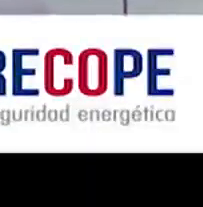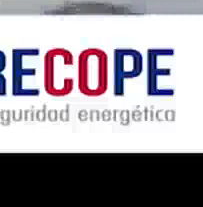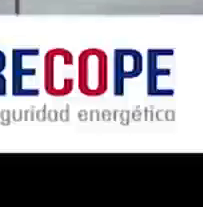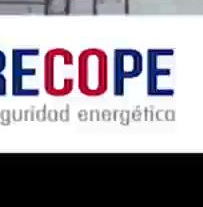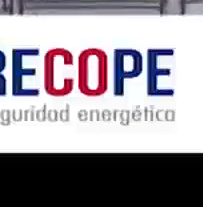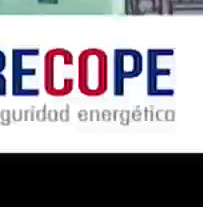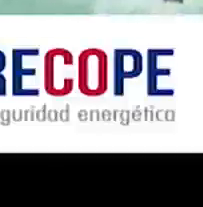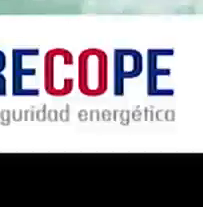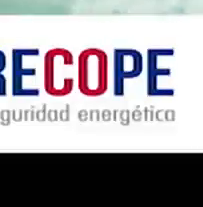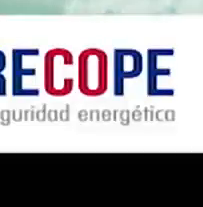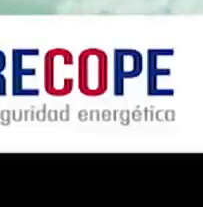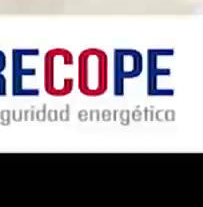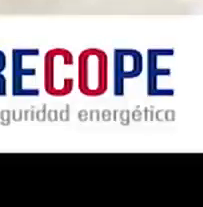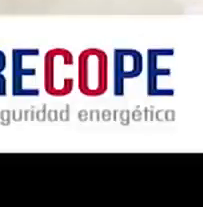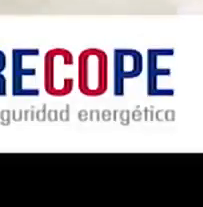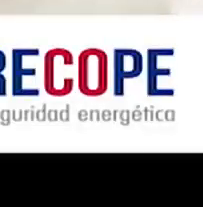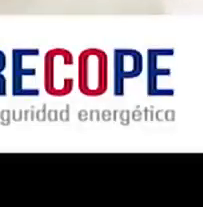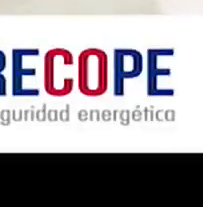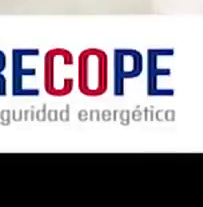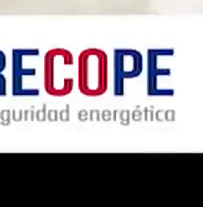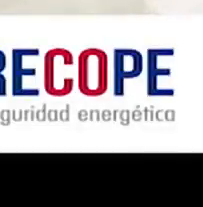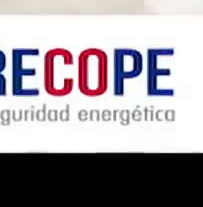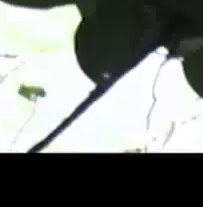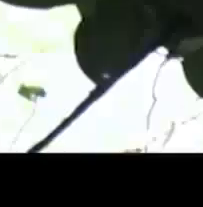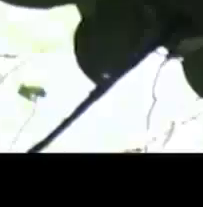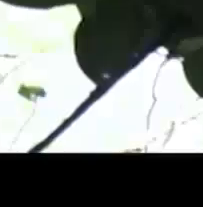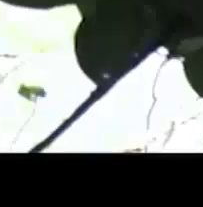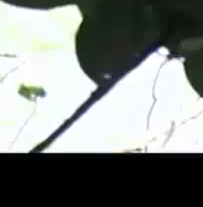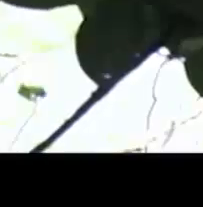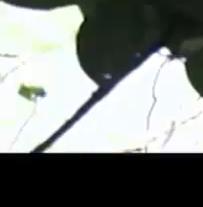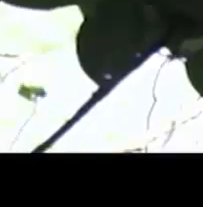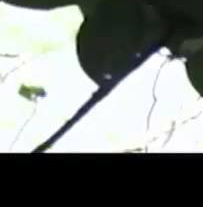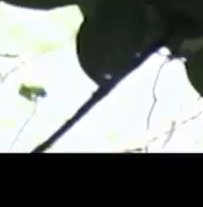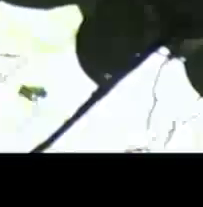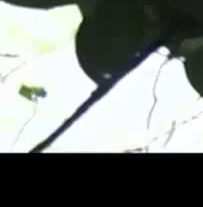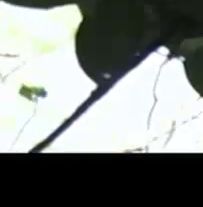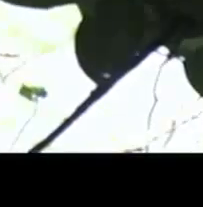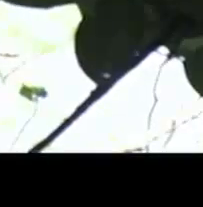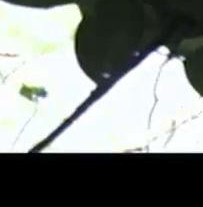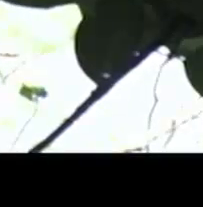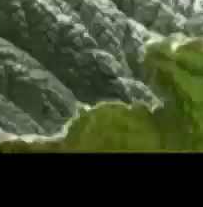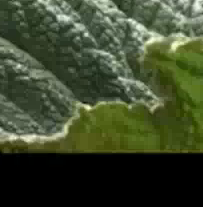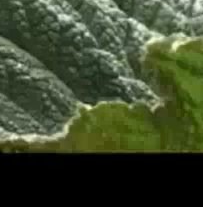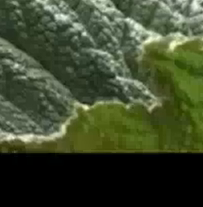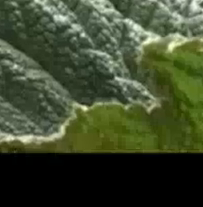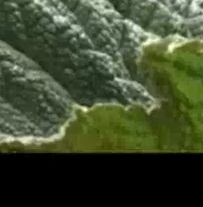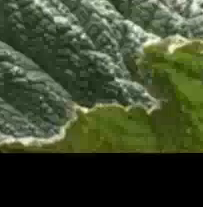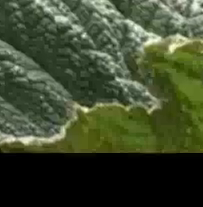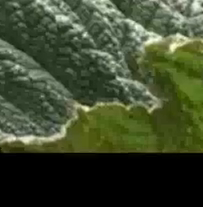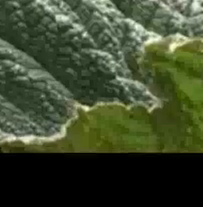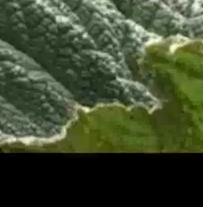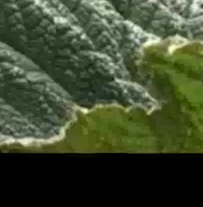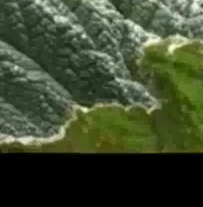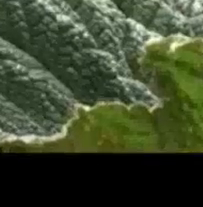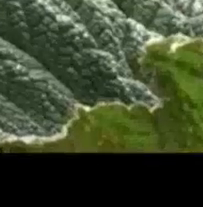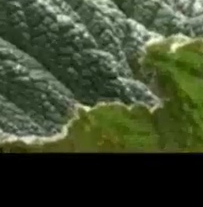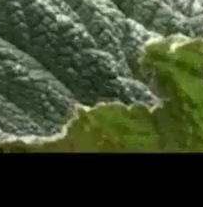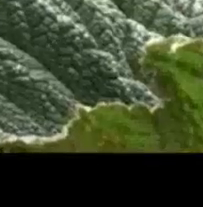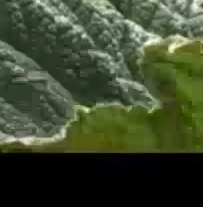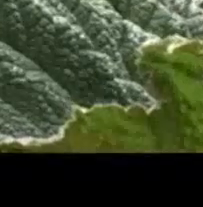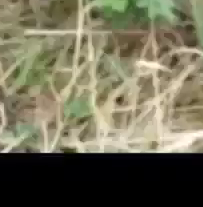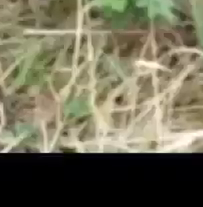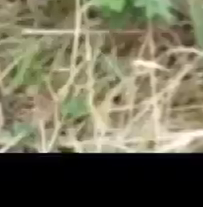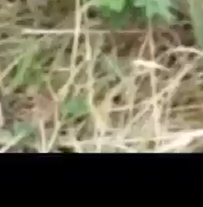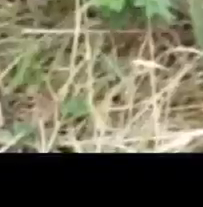pero sabemos que a usted sí. Denúncielo. ¿Cómo conectar los corredores biológicos del país en un